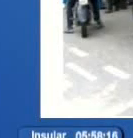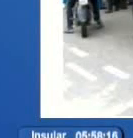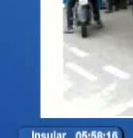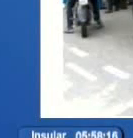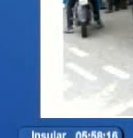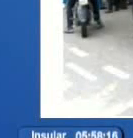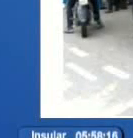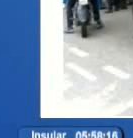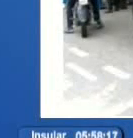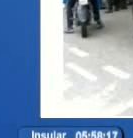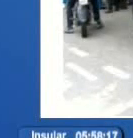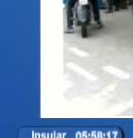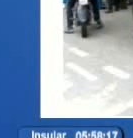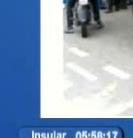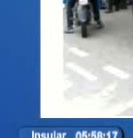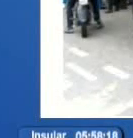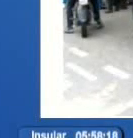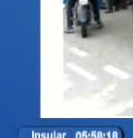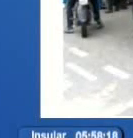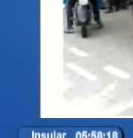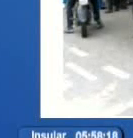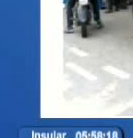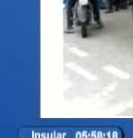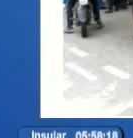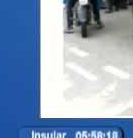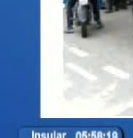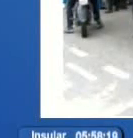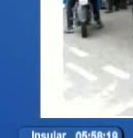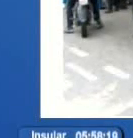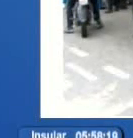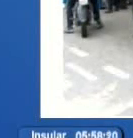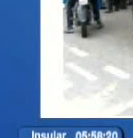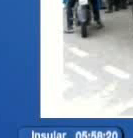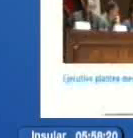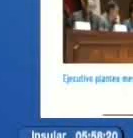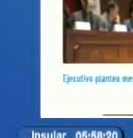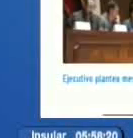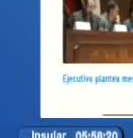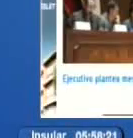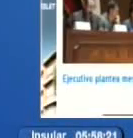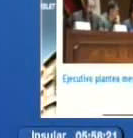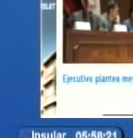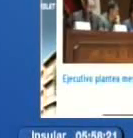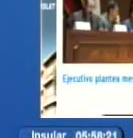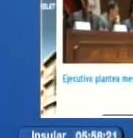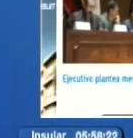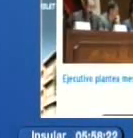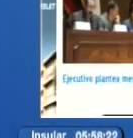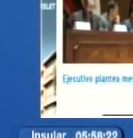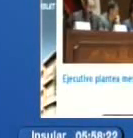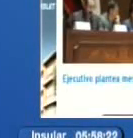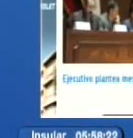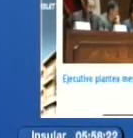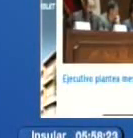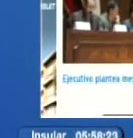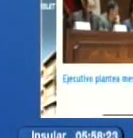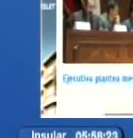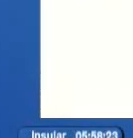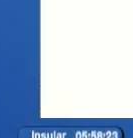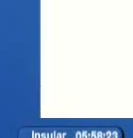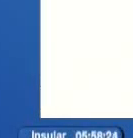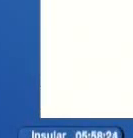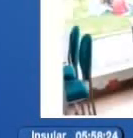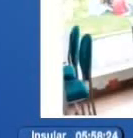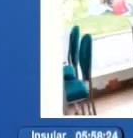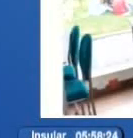Nacional para evitar estos actos delincuenciales en el territorio ecuatoriano. Y una más para su conocimiento y para dejarle también